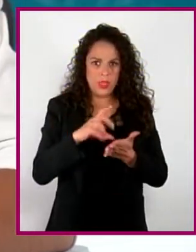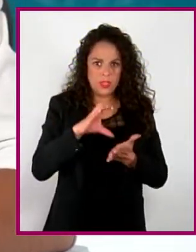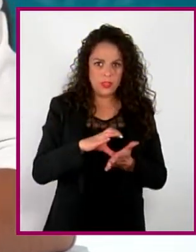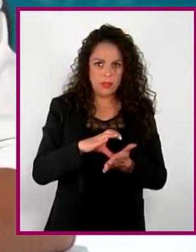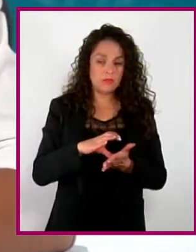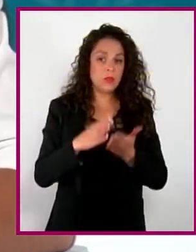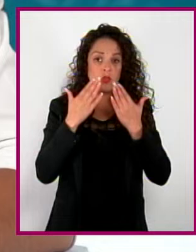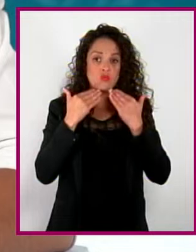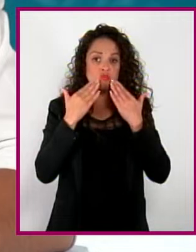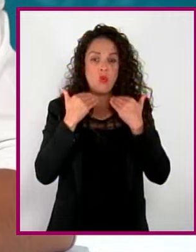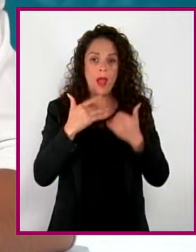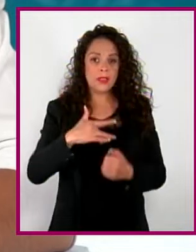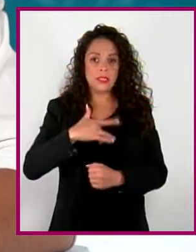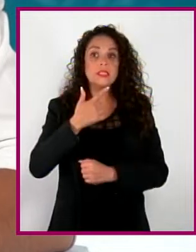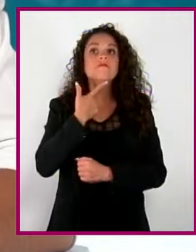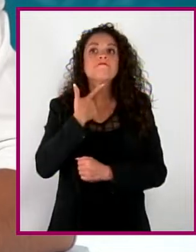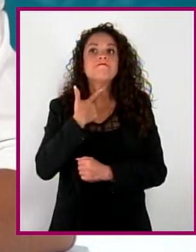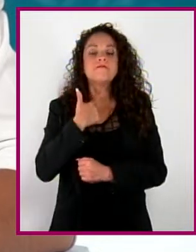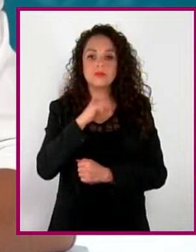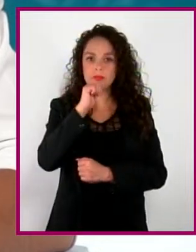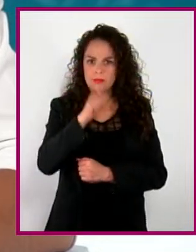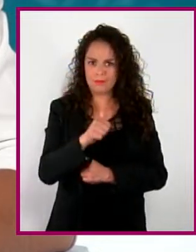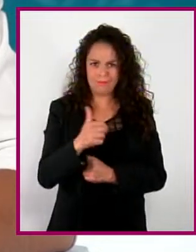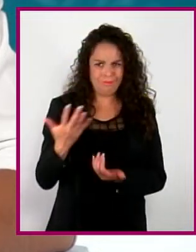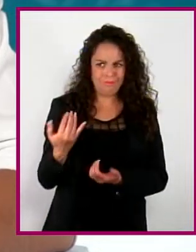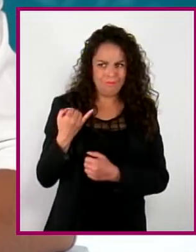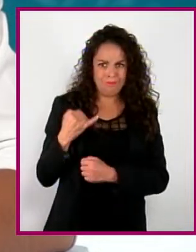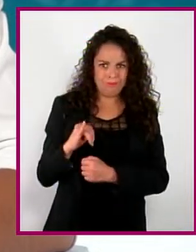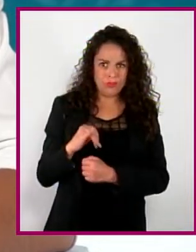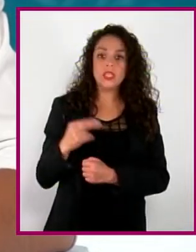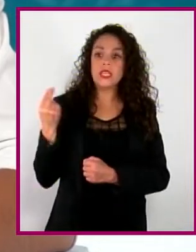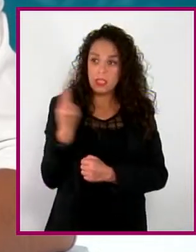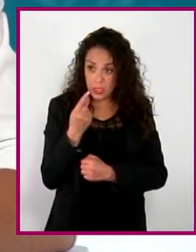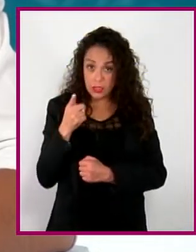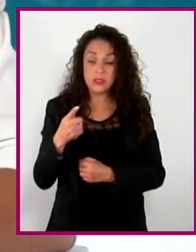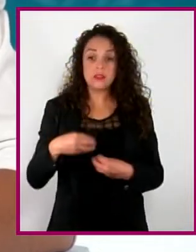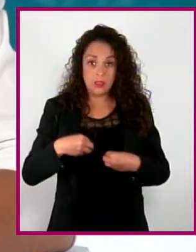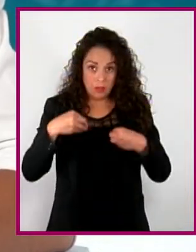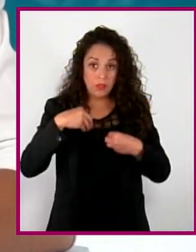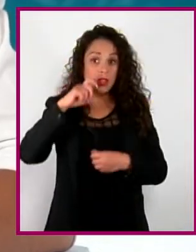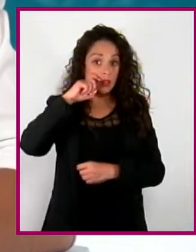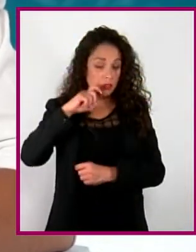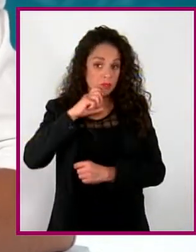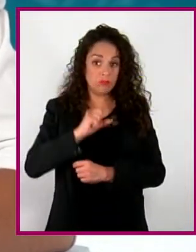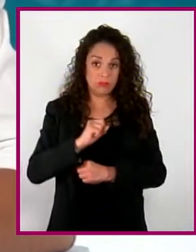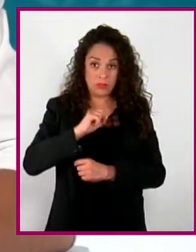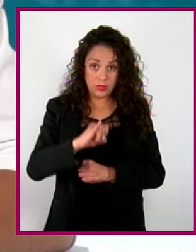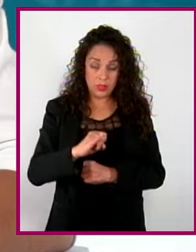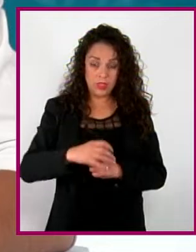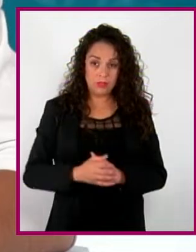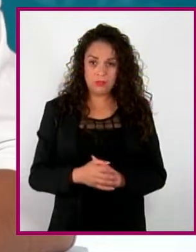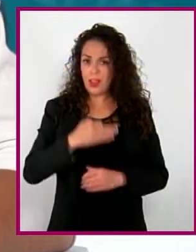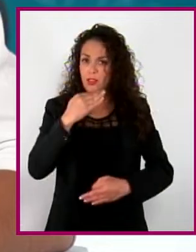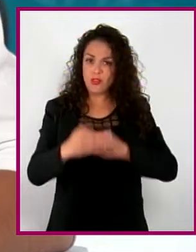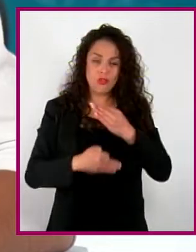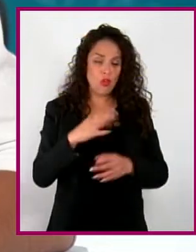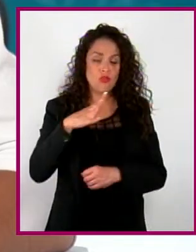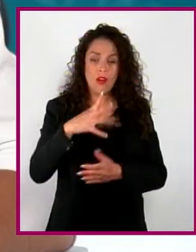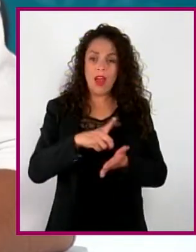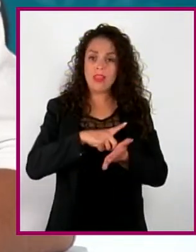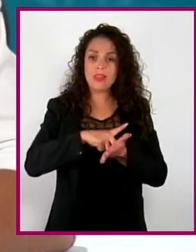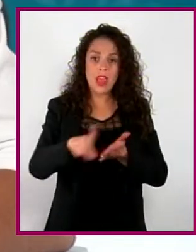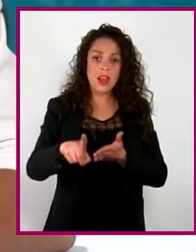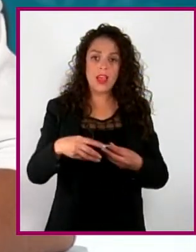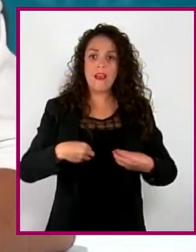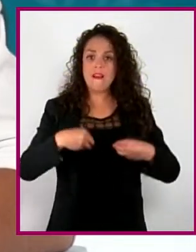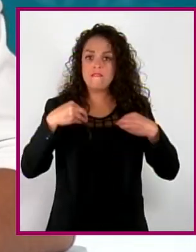no tienen deseos sexuales, que son asexuados o que no necesitan una vida sexual y afectiva. Lo cierto es que todos tenemos derecho a una vida